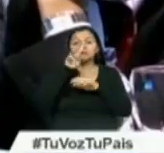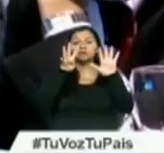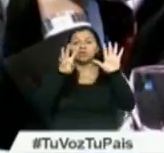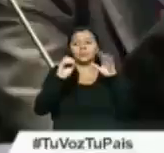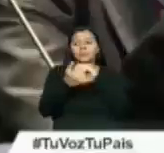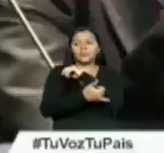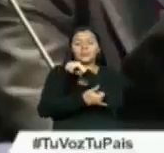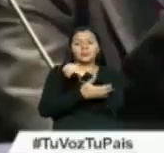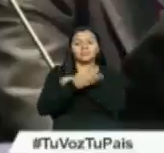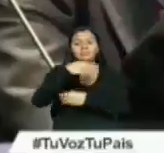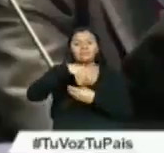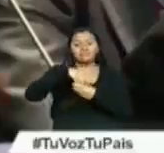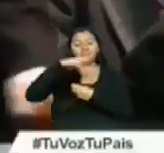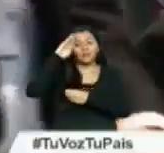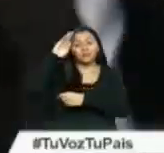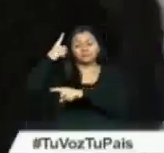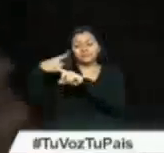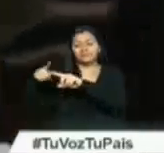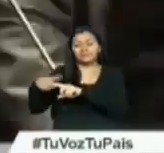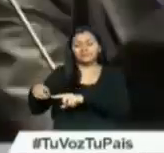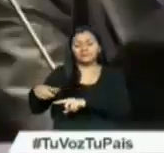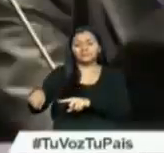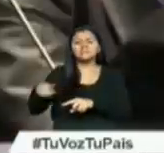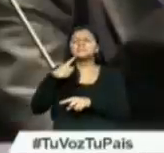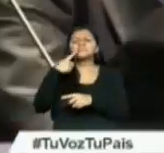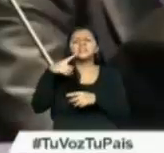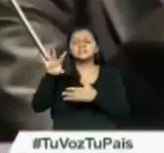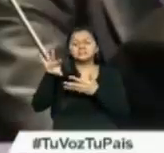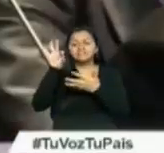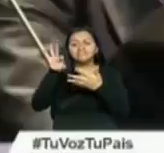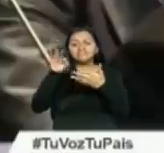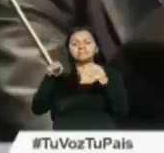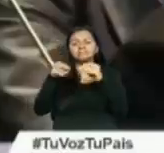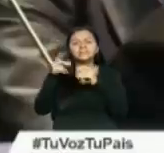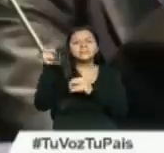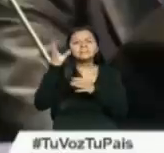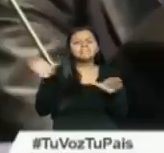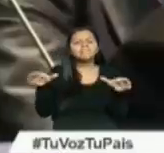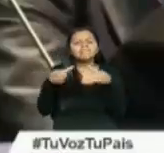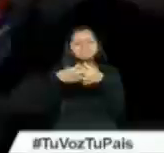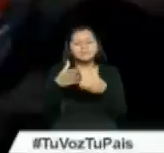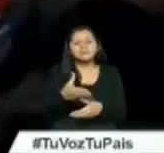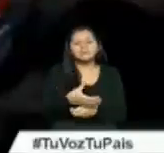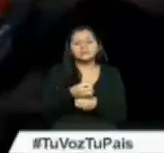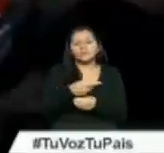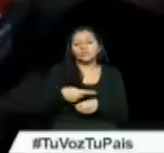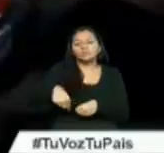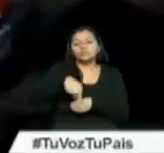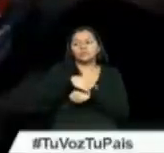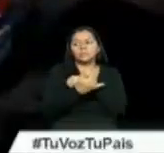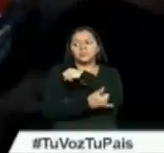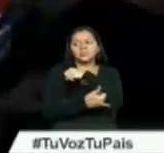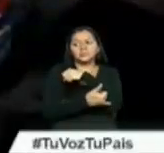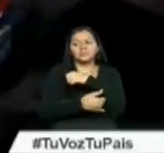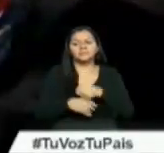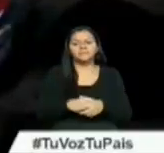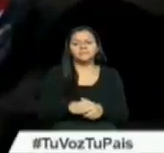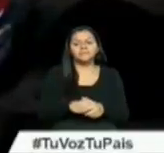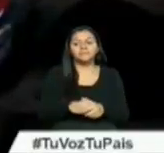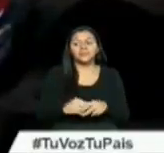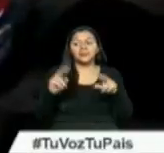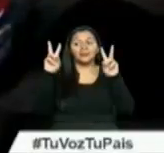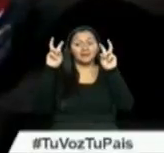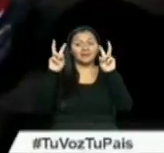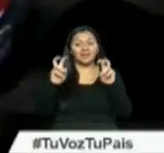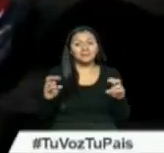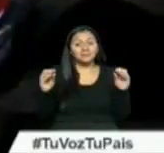que conforman la Interpol, cuyo objetivo es identificar las necesidades de seguridad de los países miembros. Los temas que se abordan